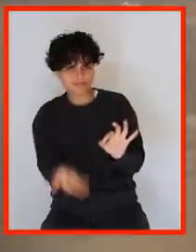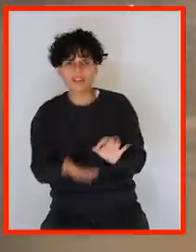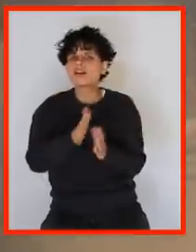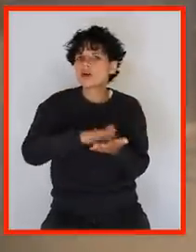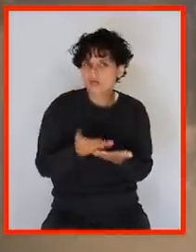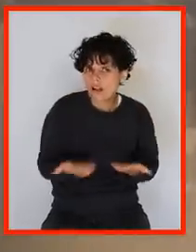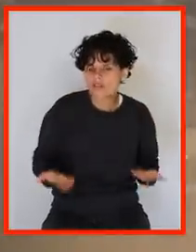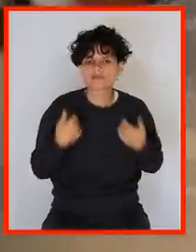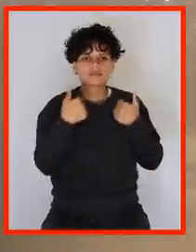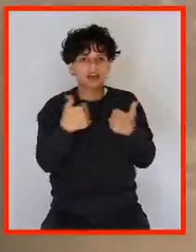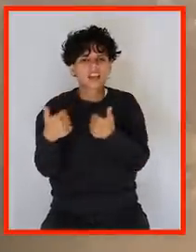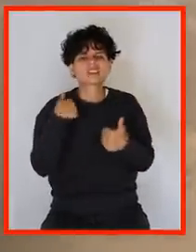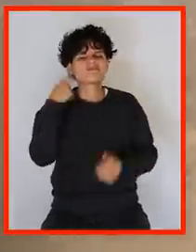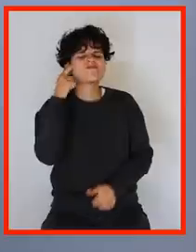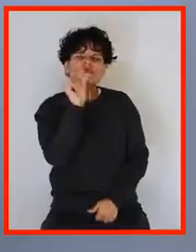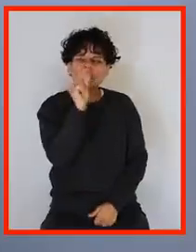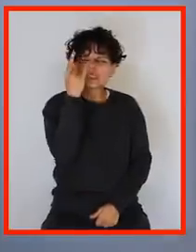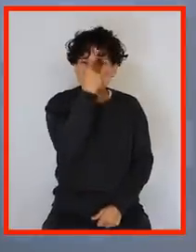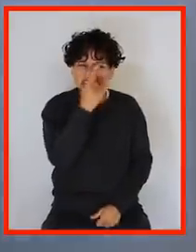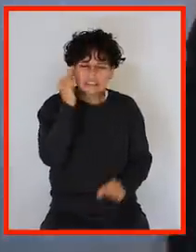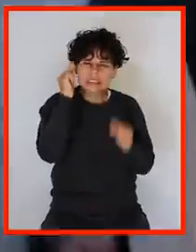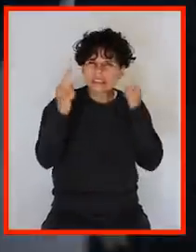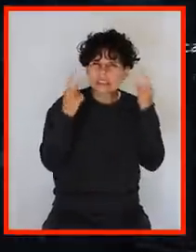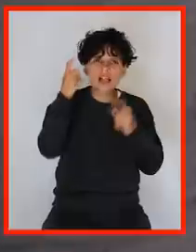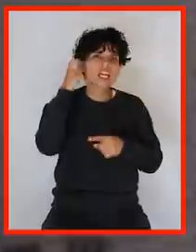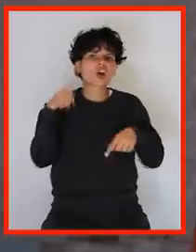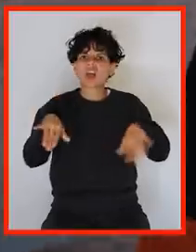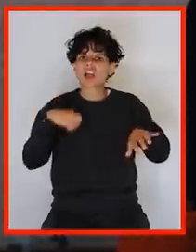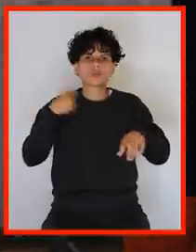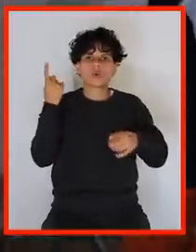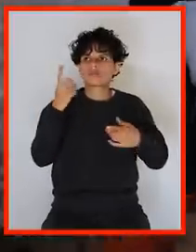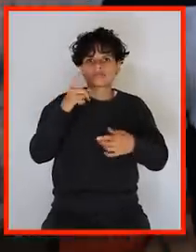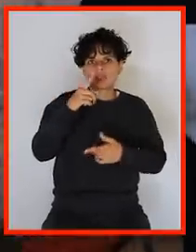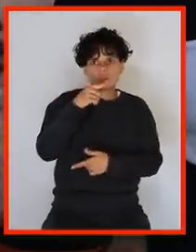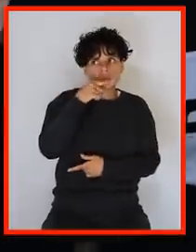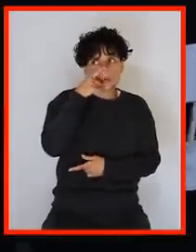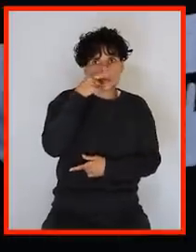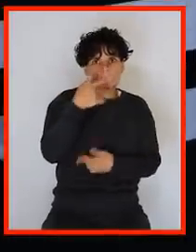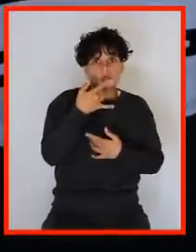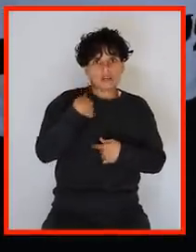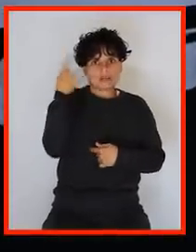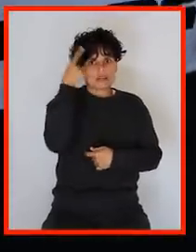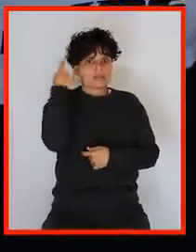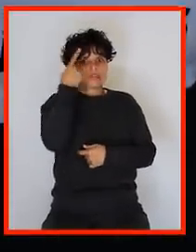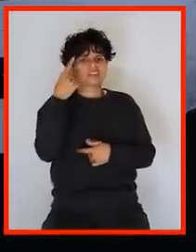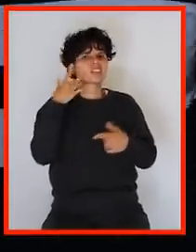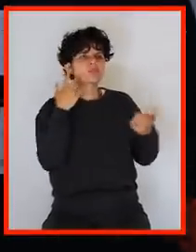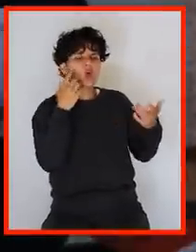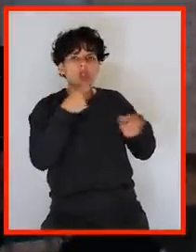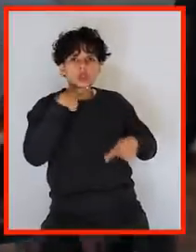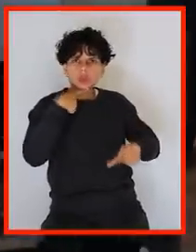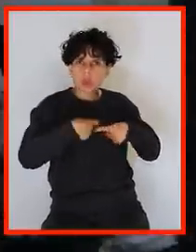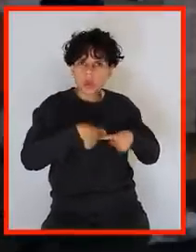usted? Bien, aquí un poquito mareado, no sé por qué. La altura. Oye, bonita tu casa, Julio. ¿Le gustó, amigo? Sí, como. Sí. Como sólida,